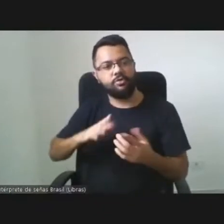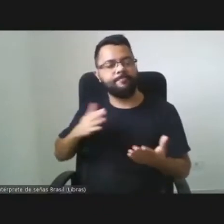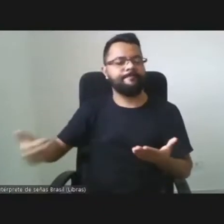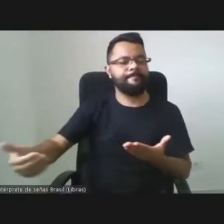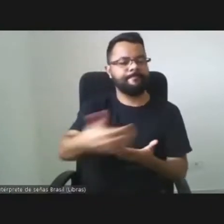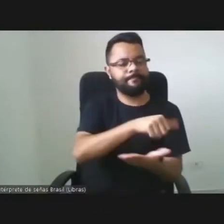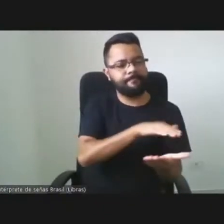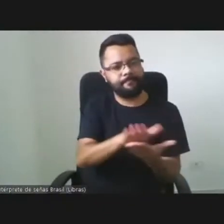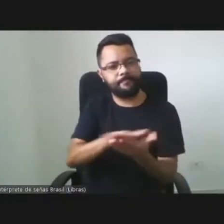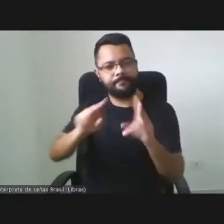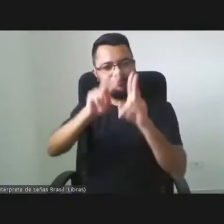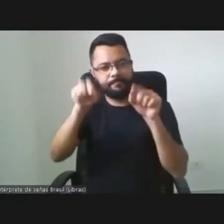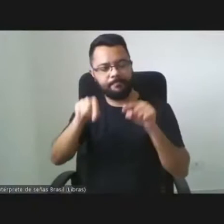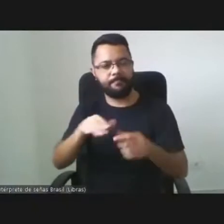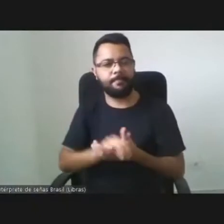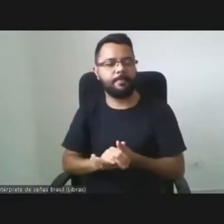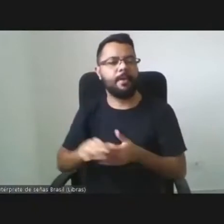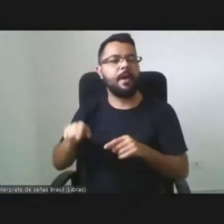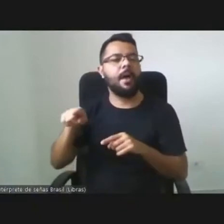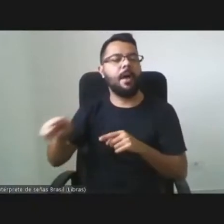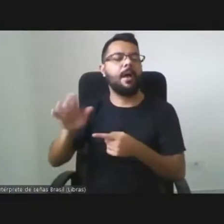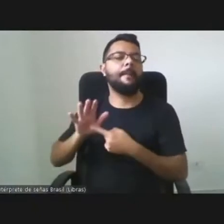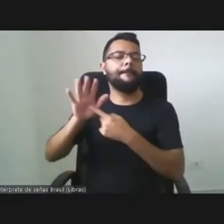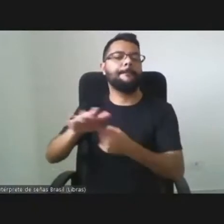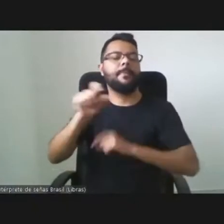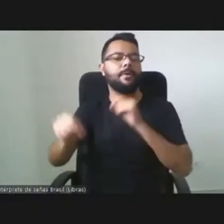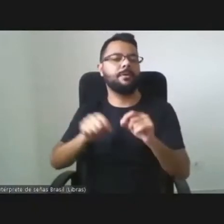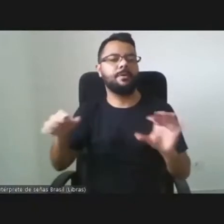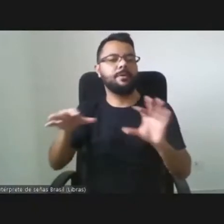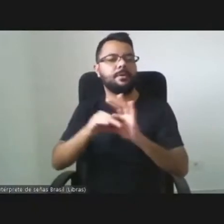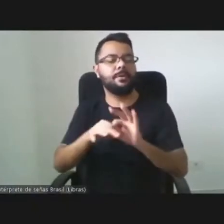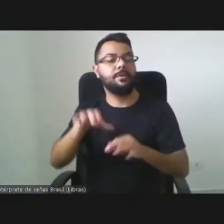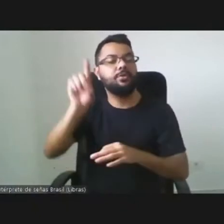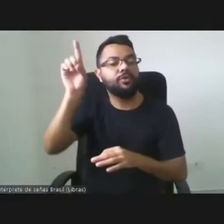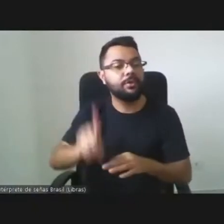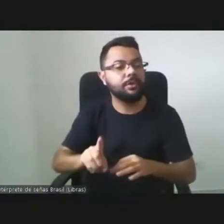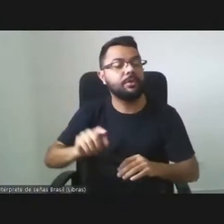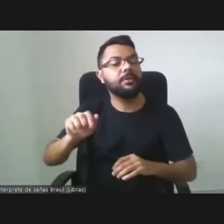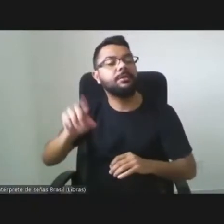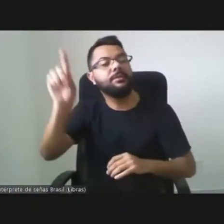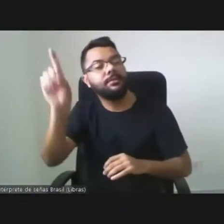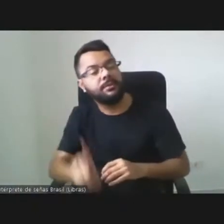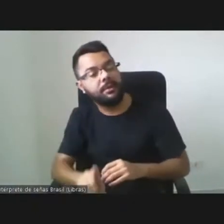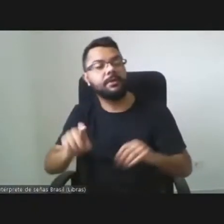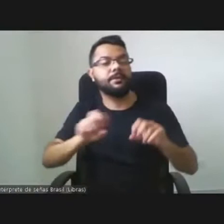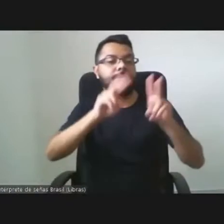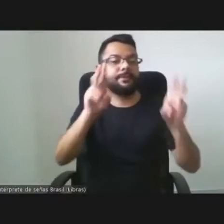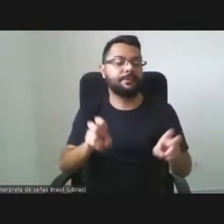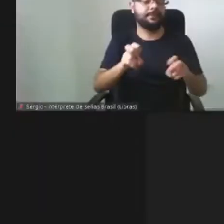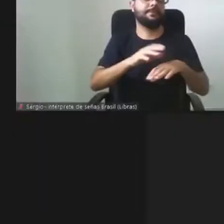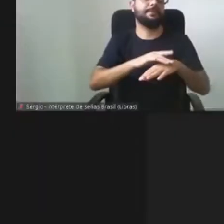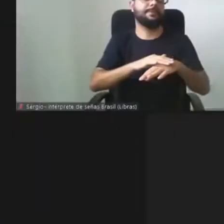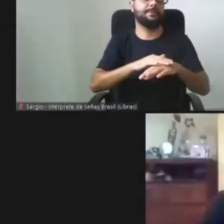Su ponencia es Convenios y Derechos, Discapacidad y Enfermedades Poco Frecuentes.